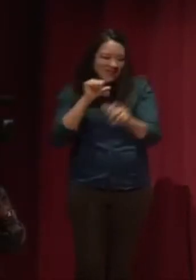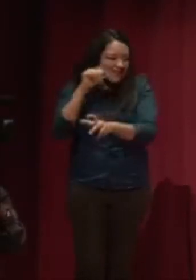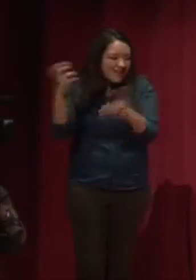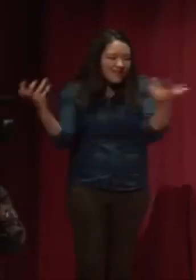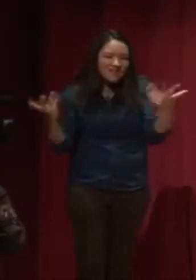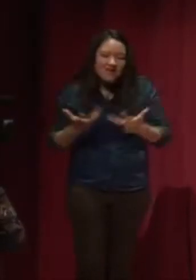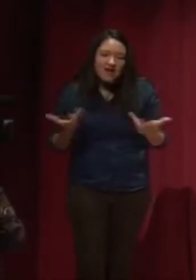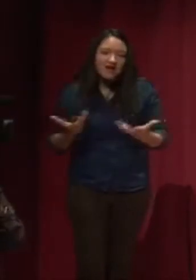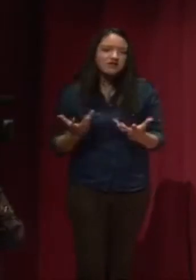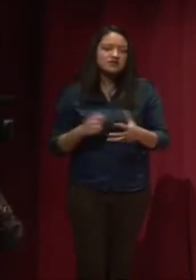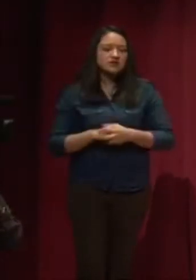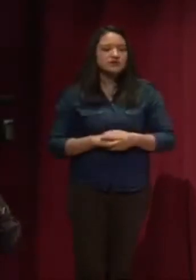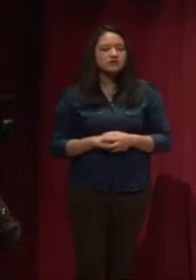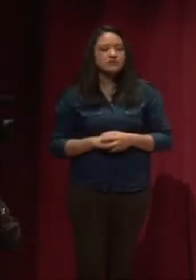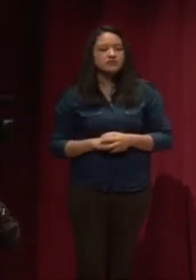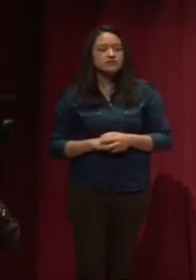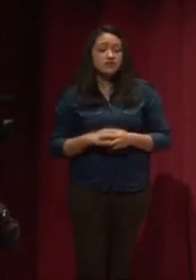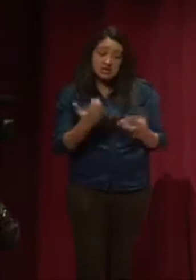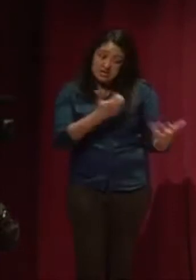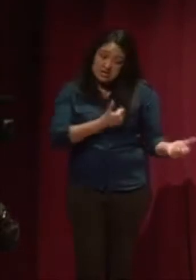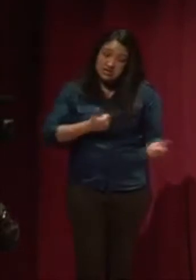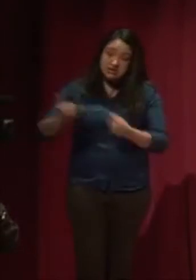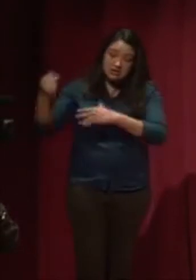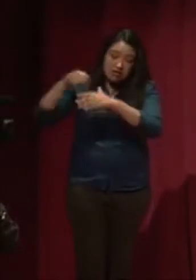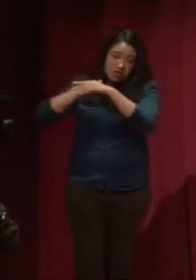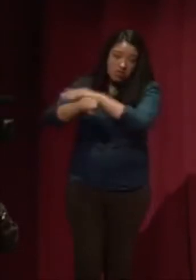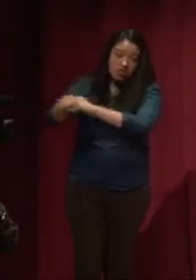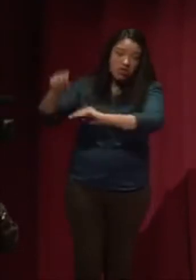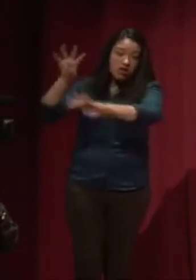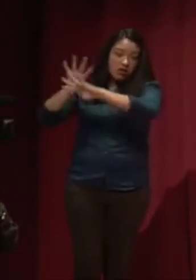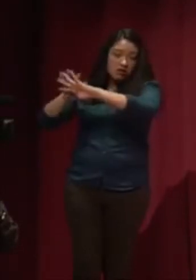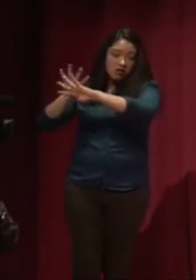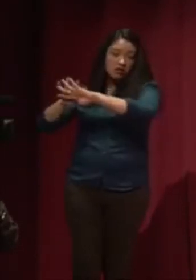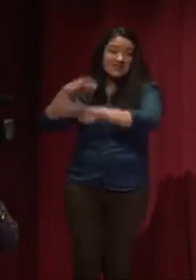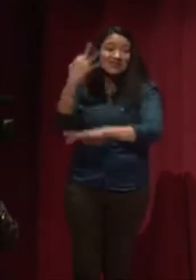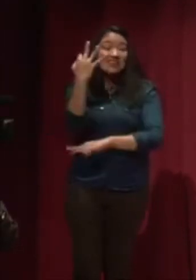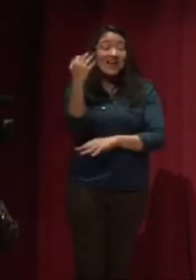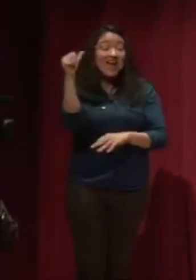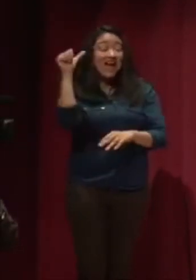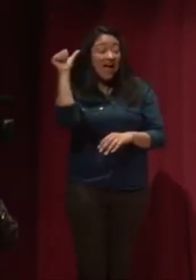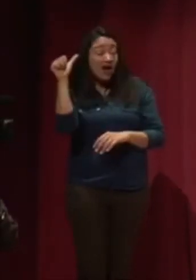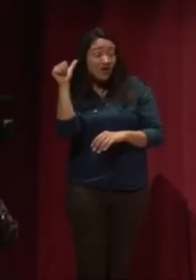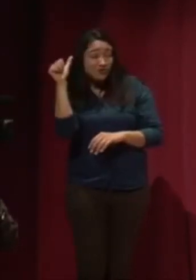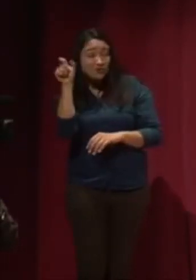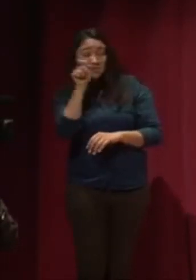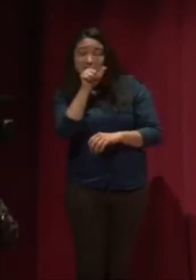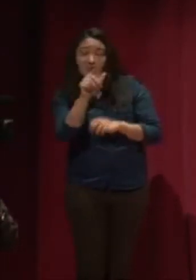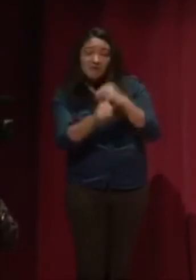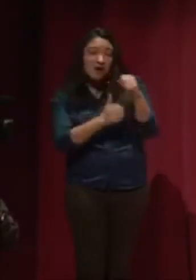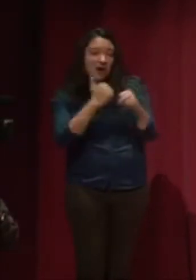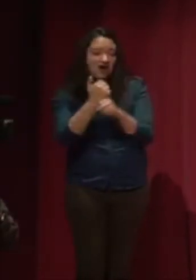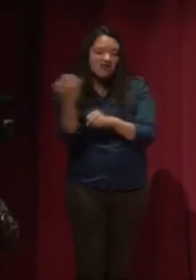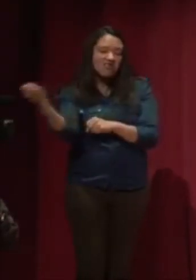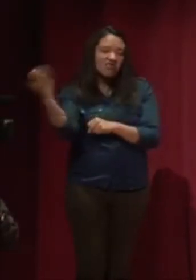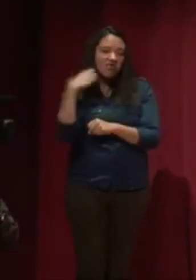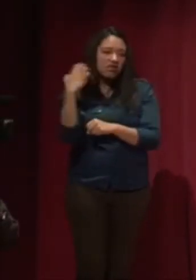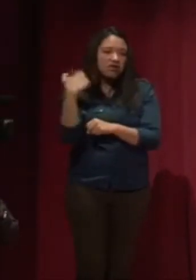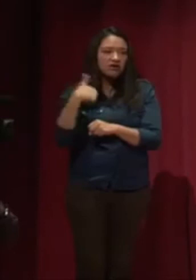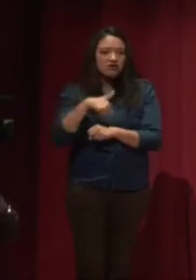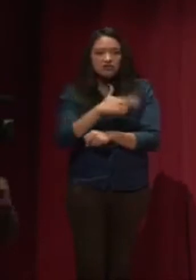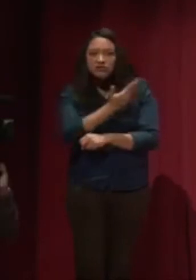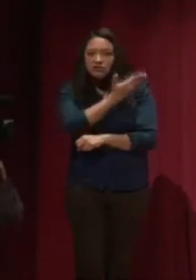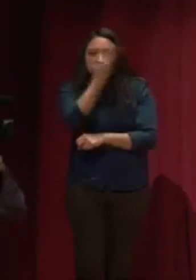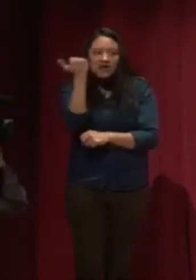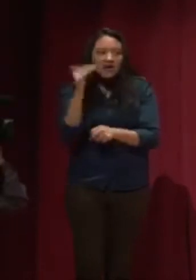cometimos. Hoy y nos llevan detenidas hasta el 3 de agosto del mismo año, con engaños, sin saber por